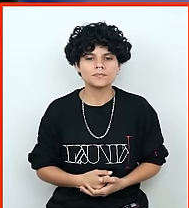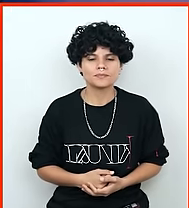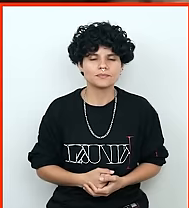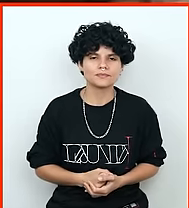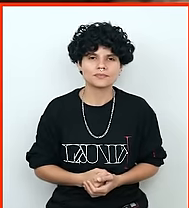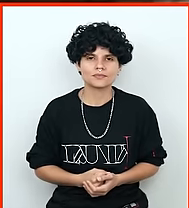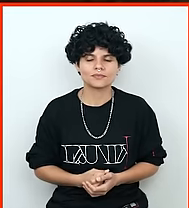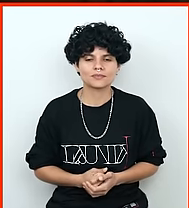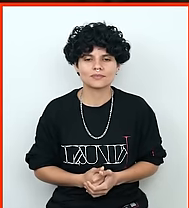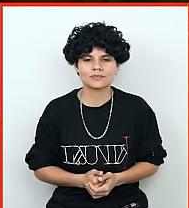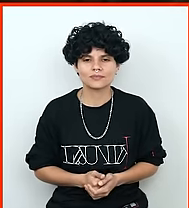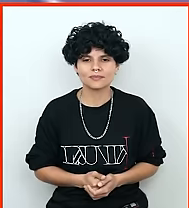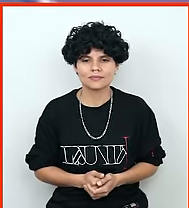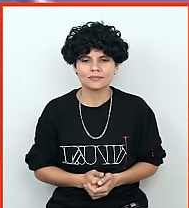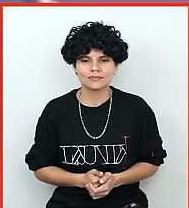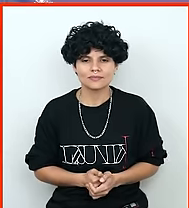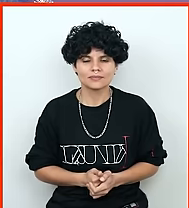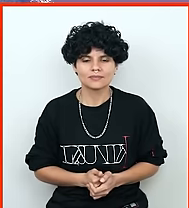Sí.